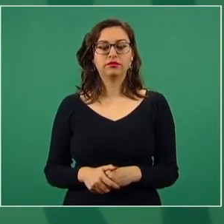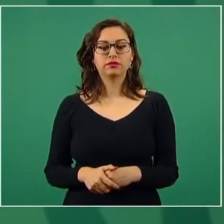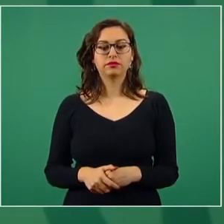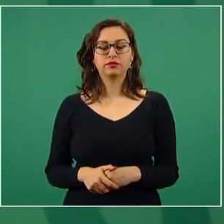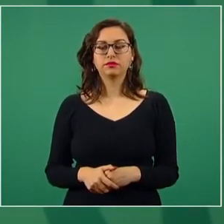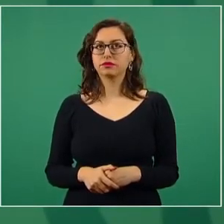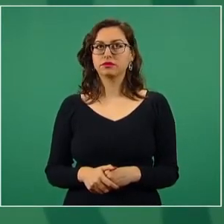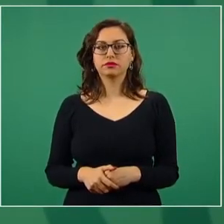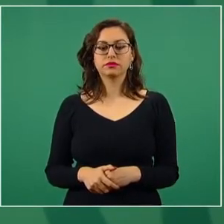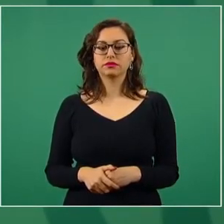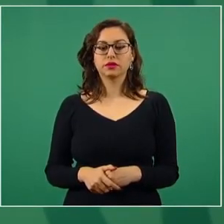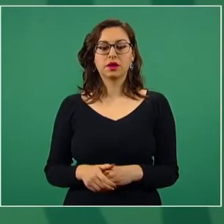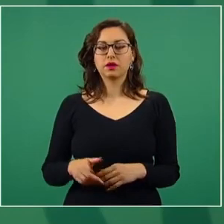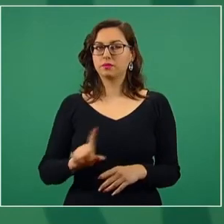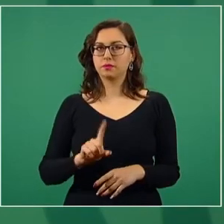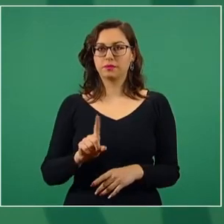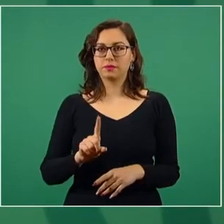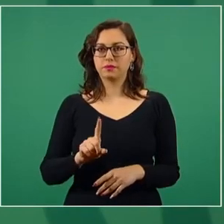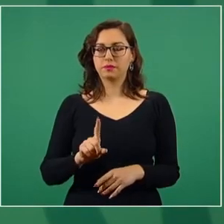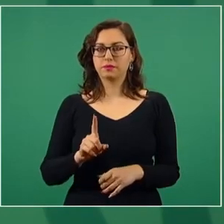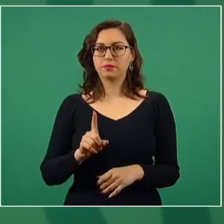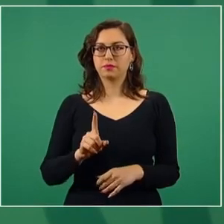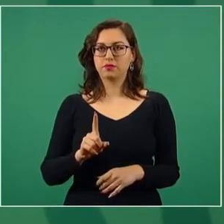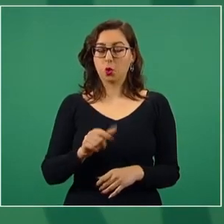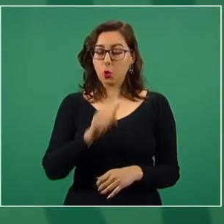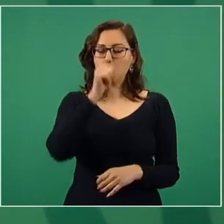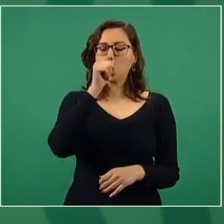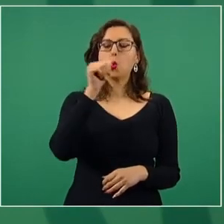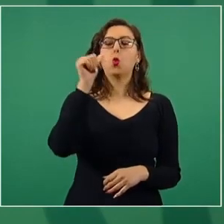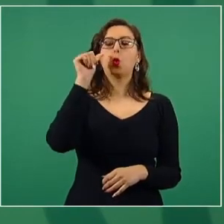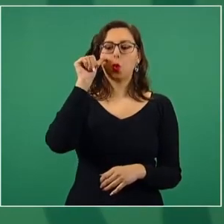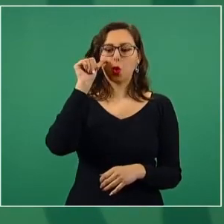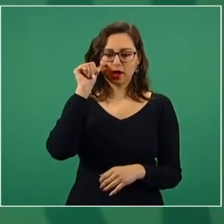No, con Juárez también.